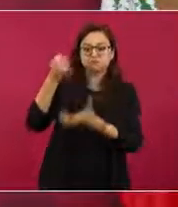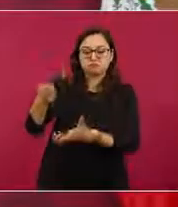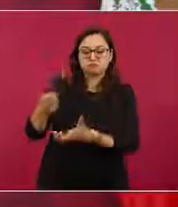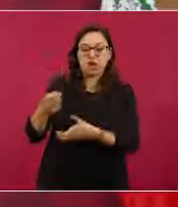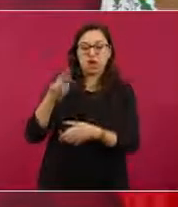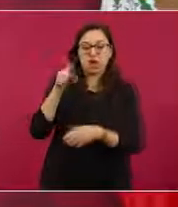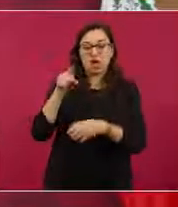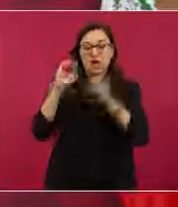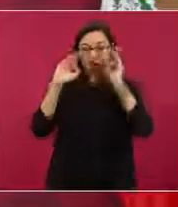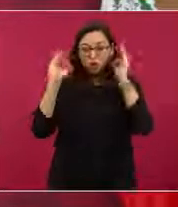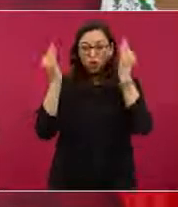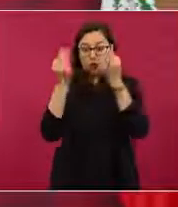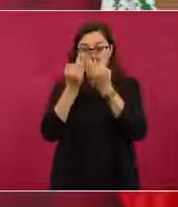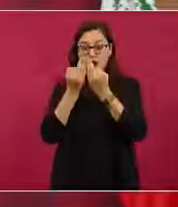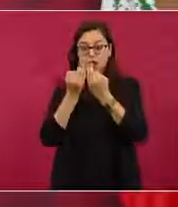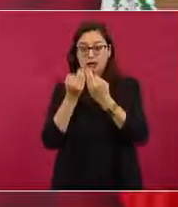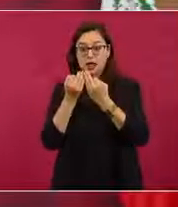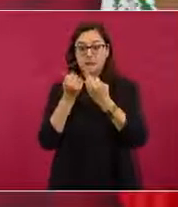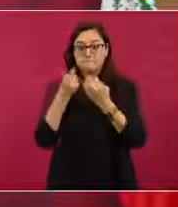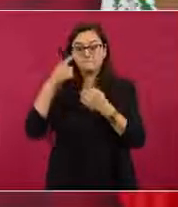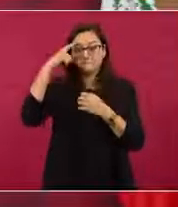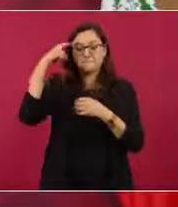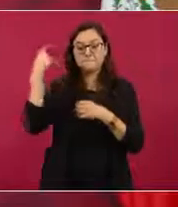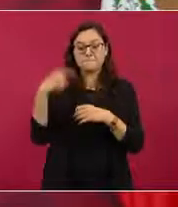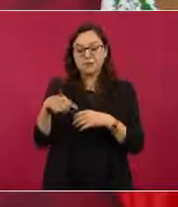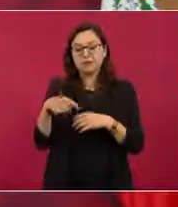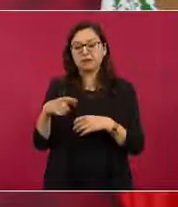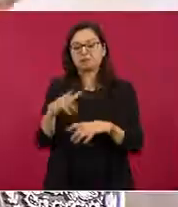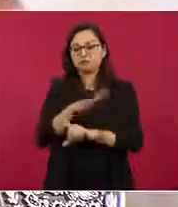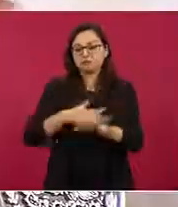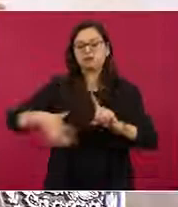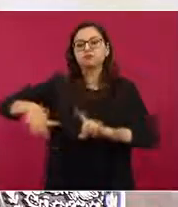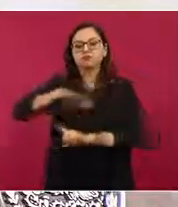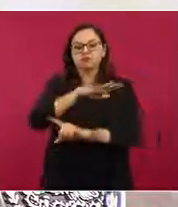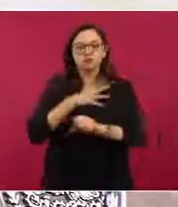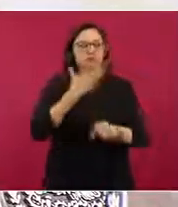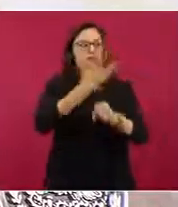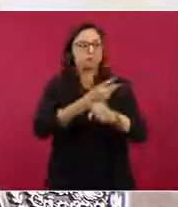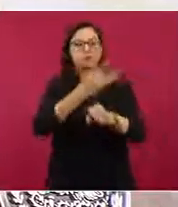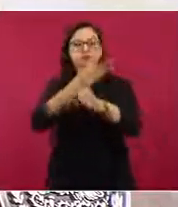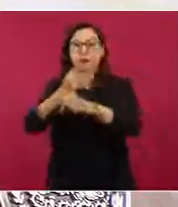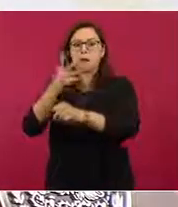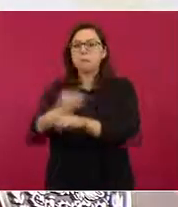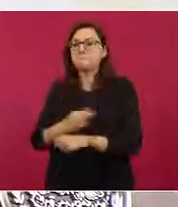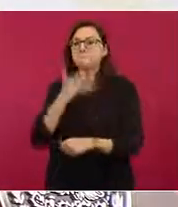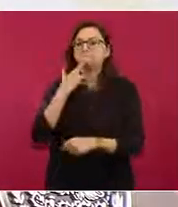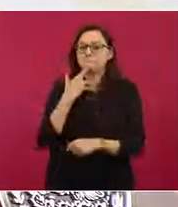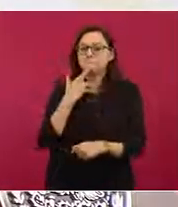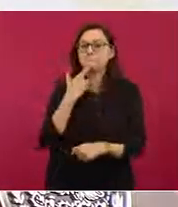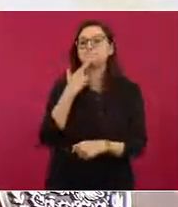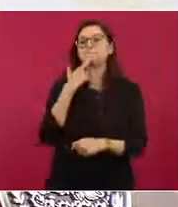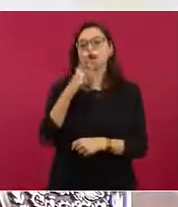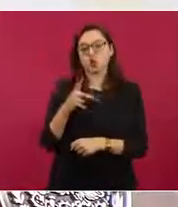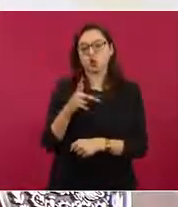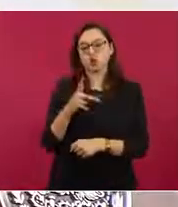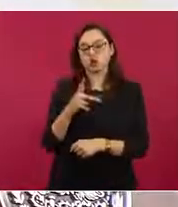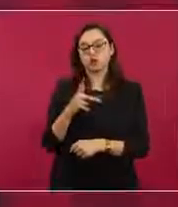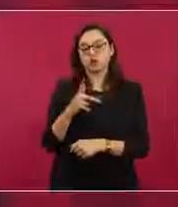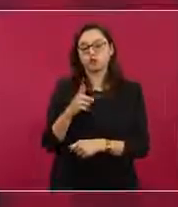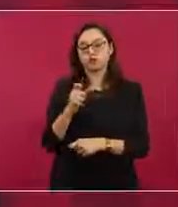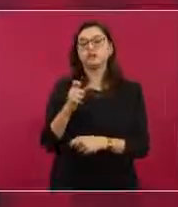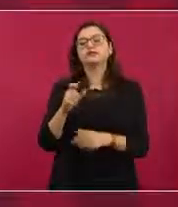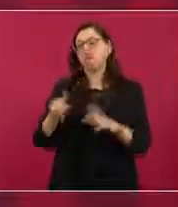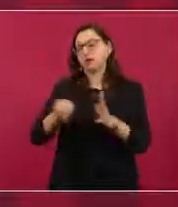aduanas para mejorar la situación de todas las aduanas de Tamaulipas. También se